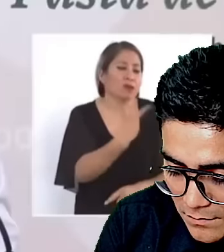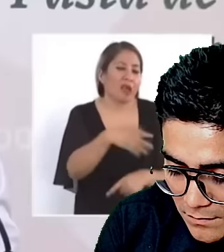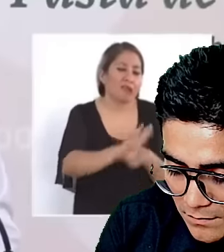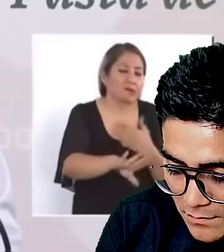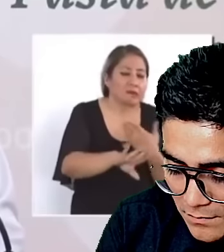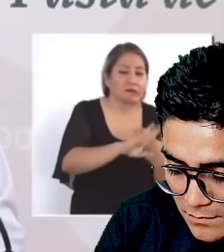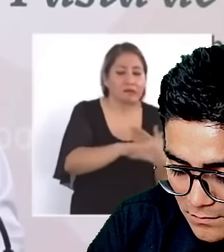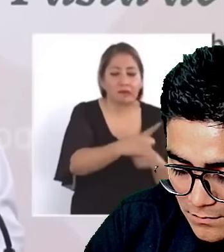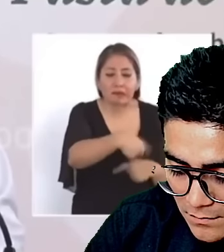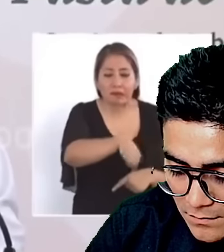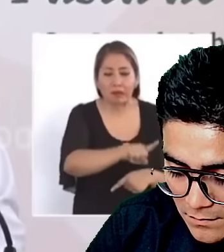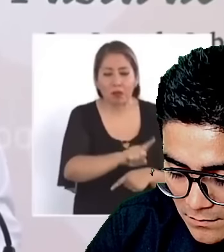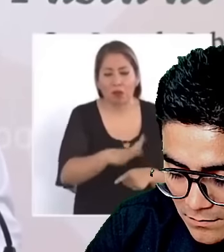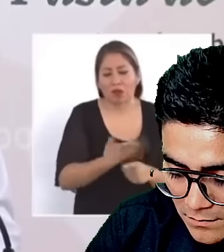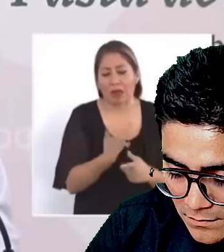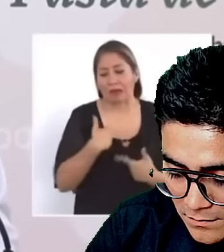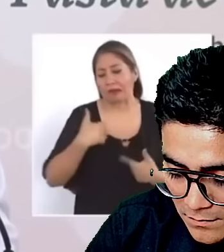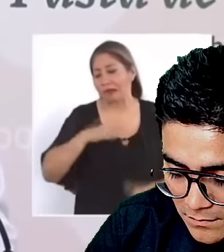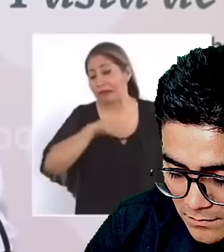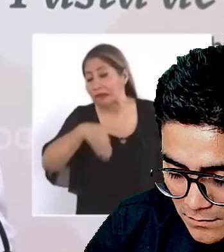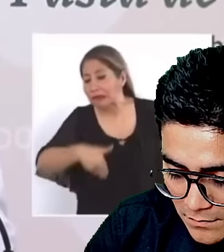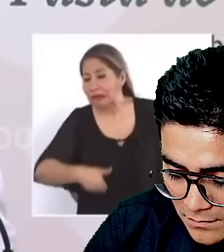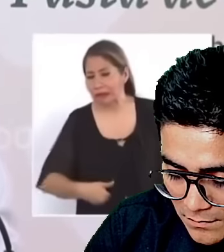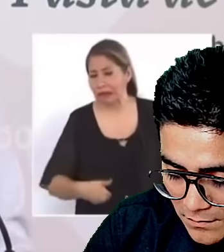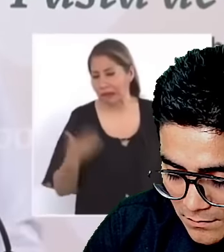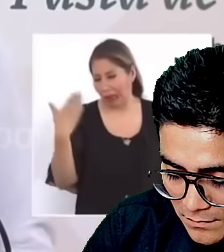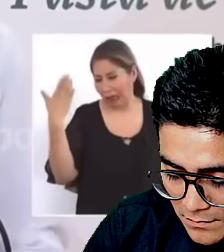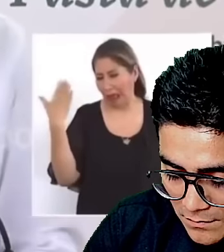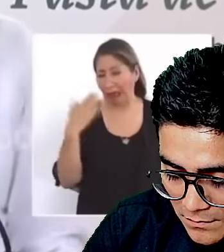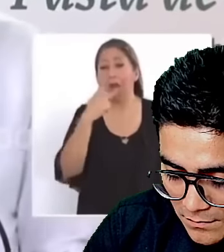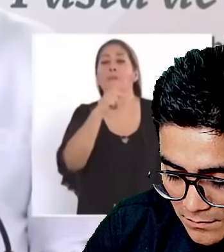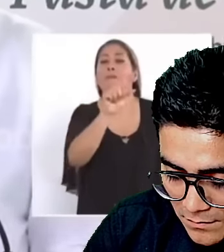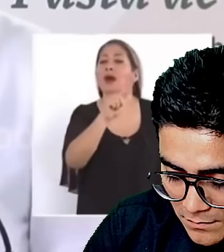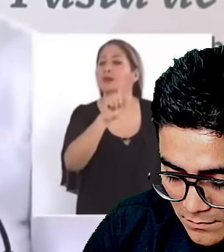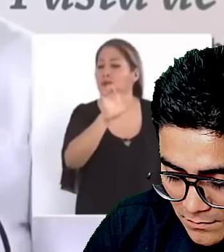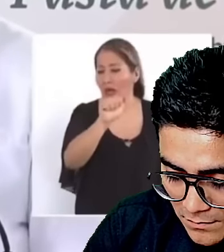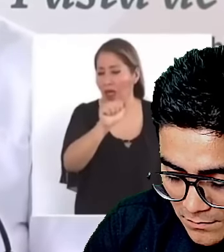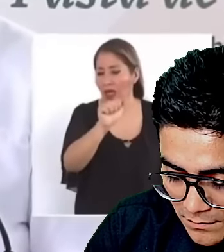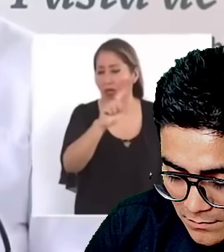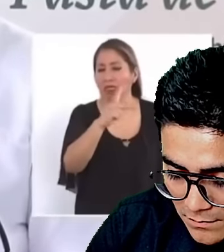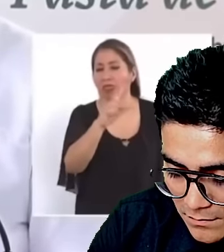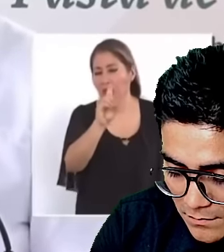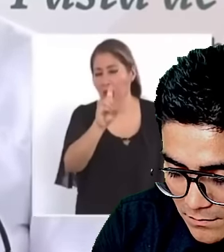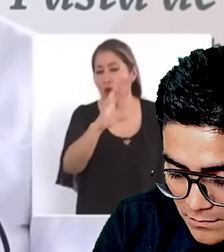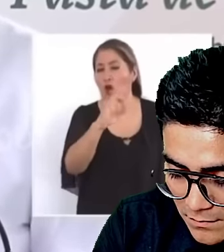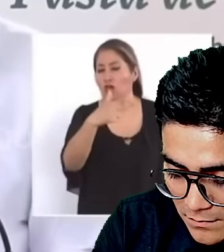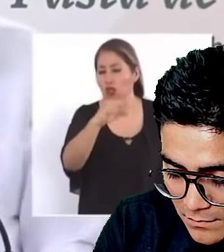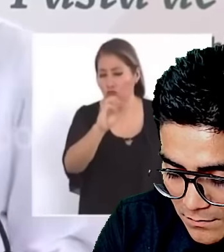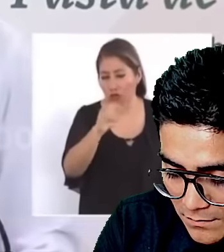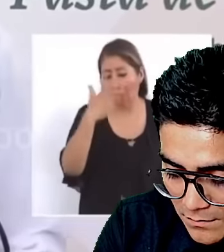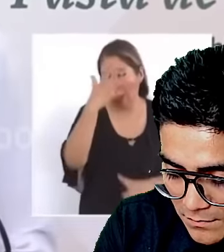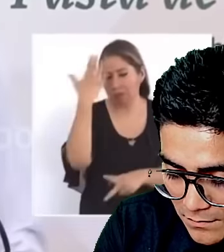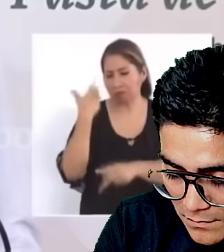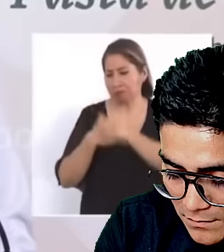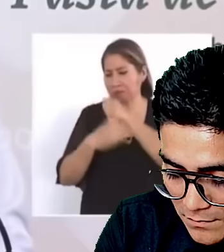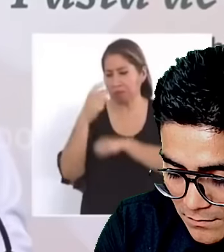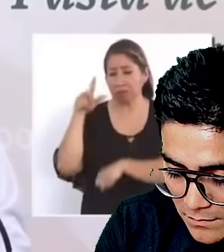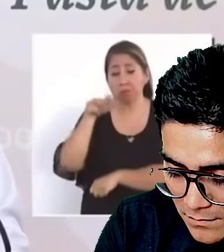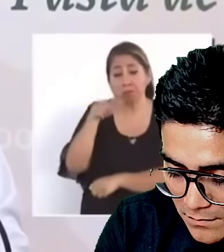afectadas por la tragedia de Pasta de Conchos, que hace 18